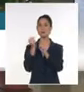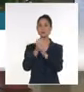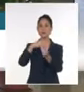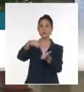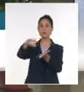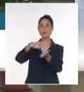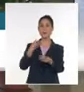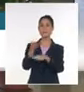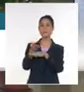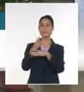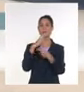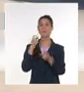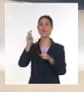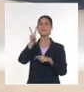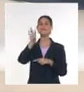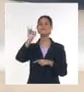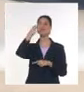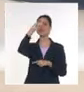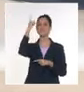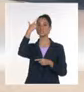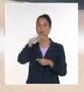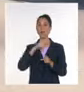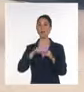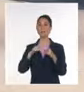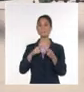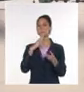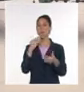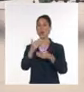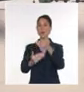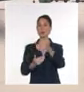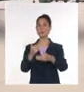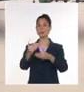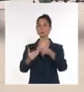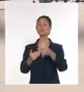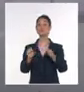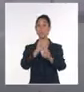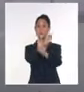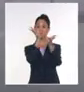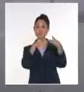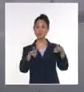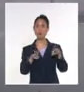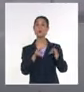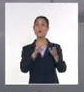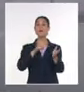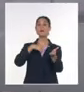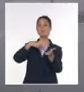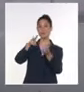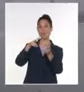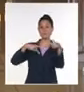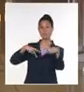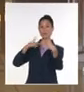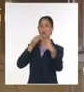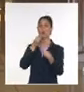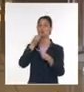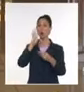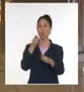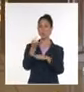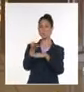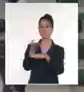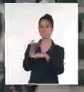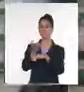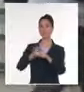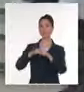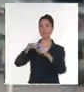de visas. Los usuarios pueden iniciar sus trámites de manera virtual desde cualquier dispositivo conectado a Internet. eVisa